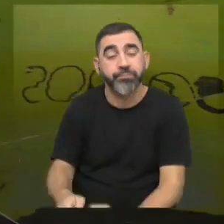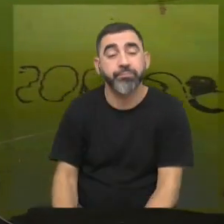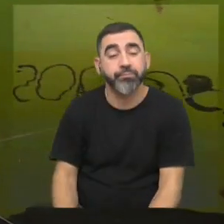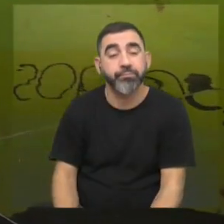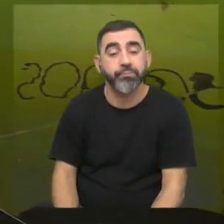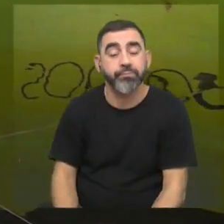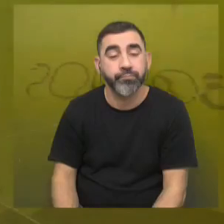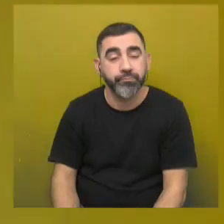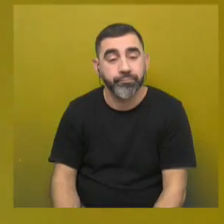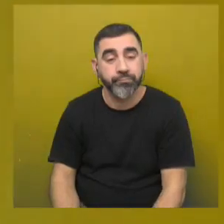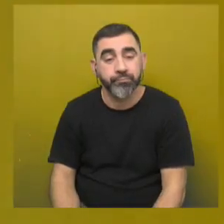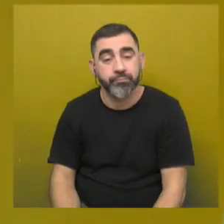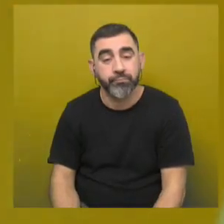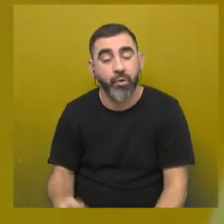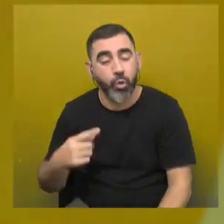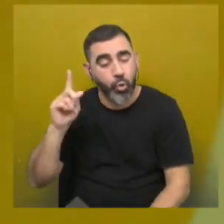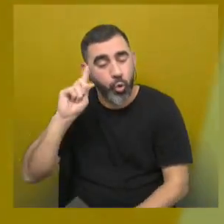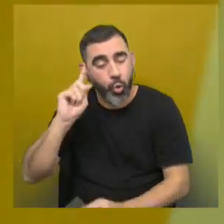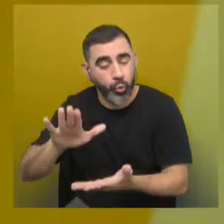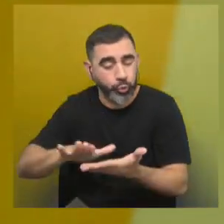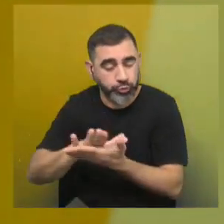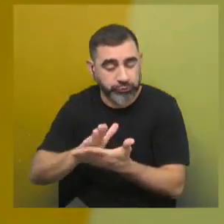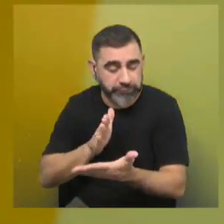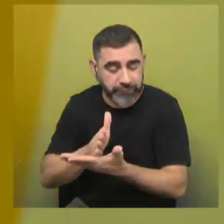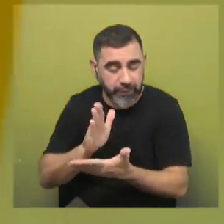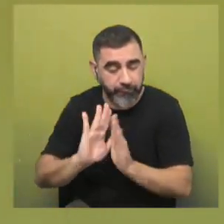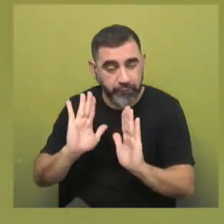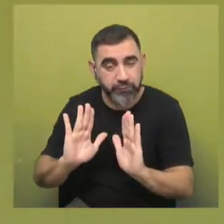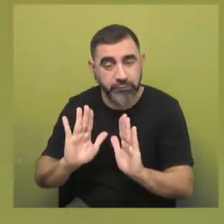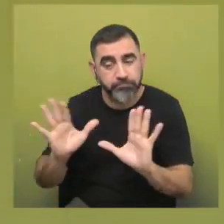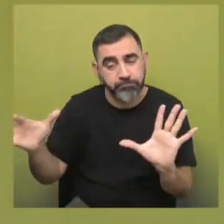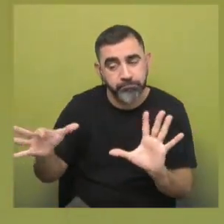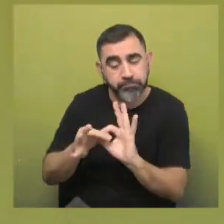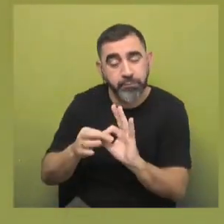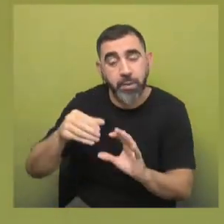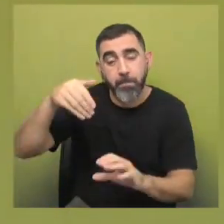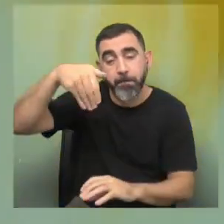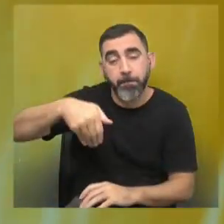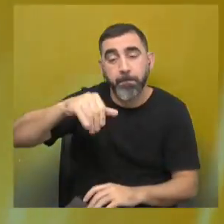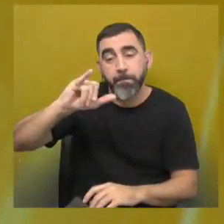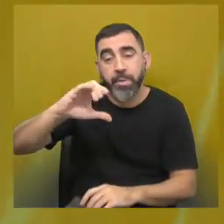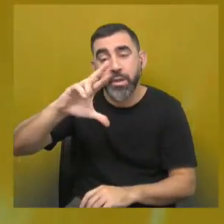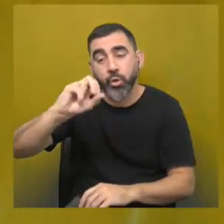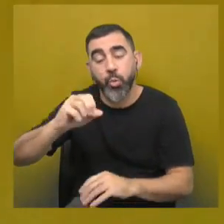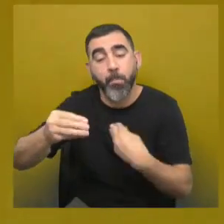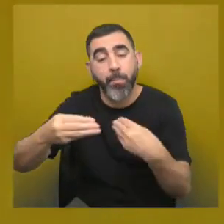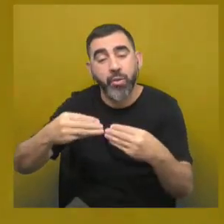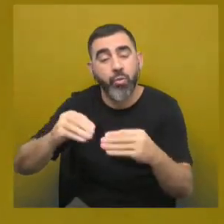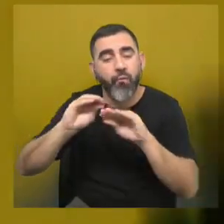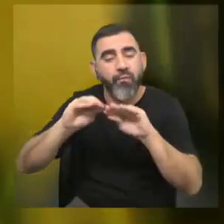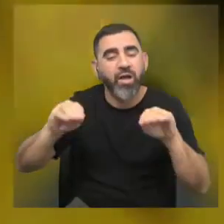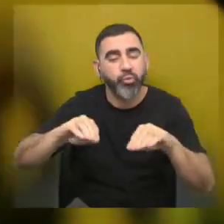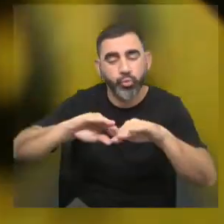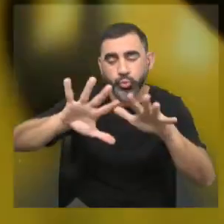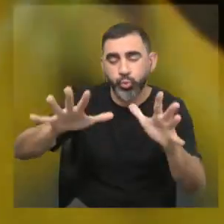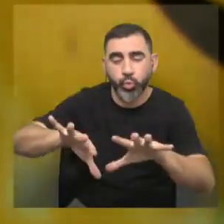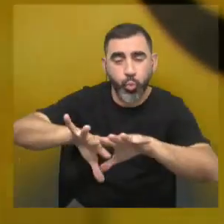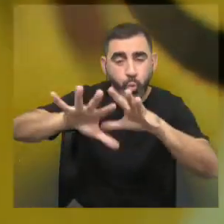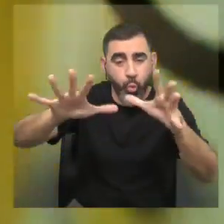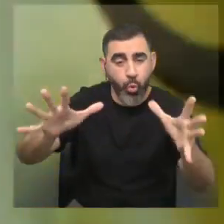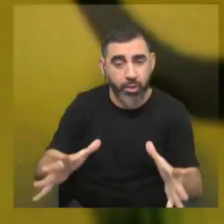que experimenta Uruguay, esta semana en el departamento de La Valleja, el termómetro marcó 5,2 grados centígrados bajo cero. Lo